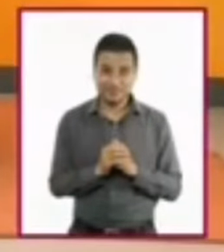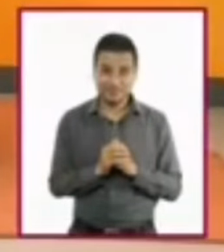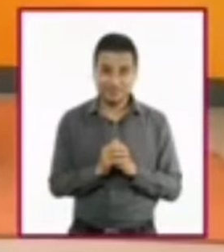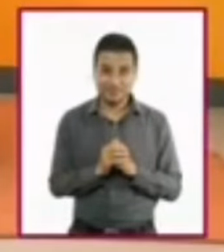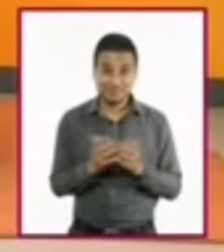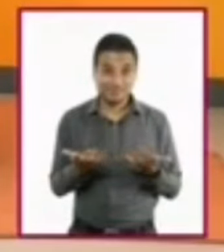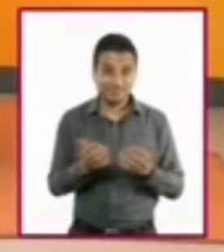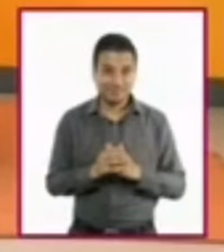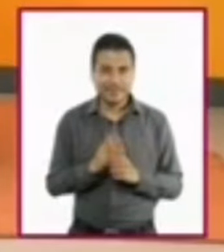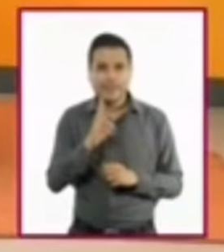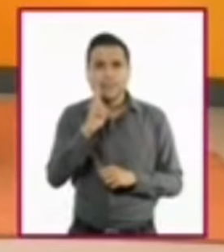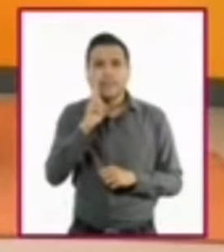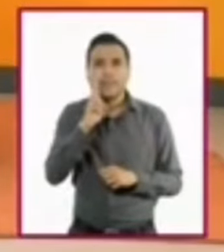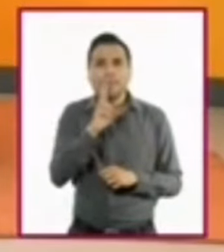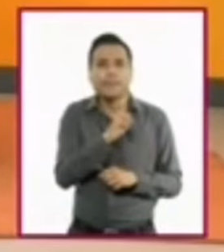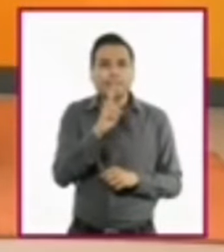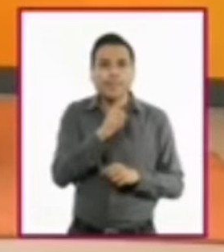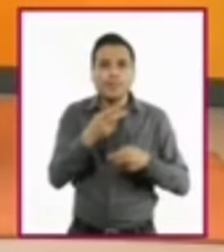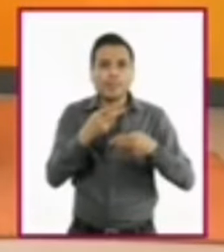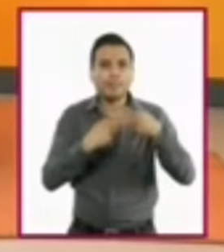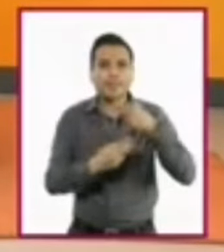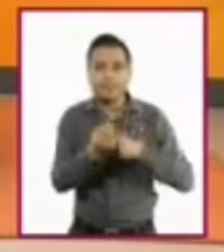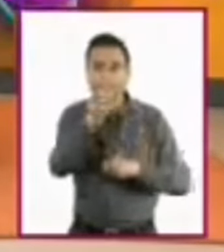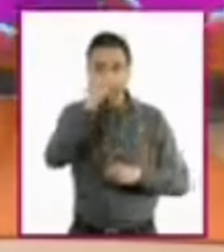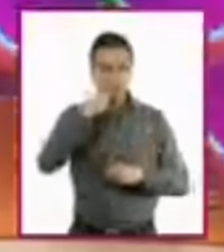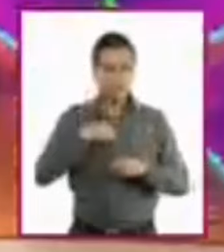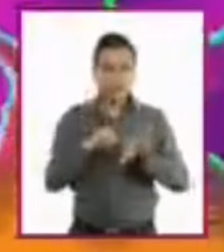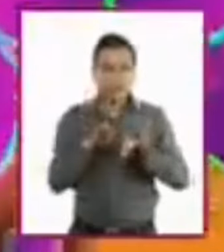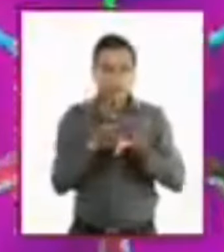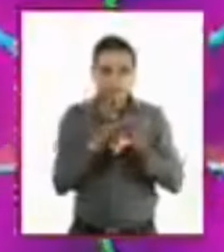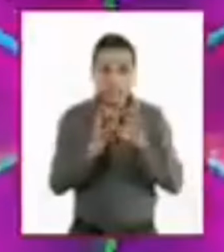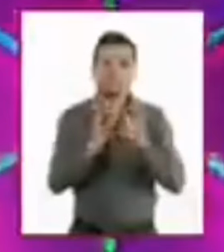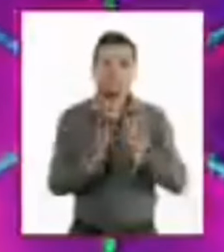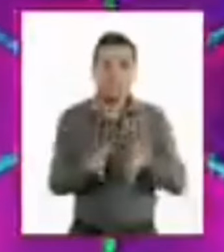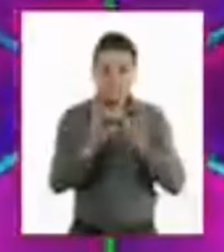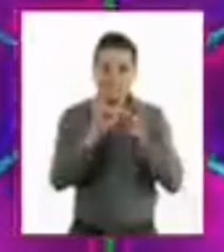éste llega a nuestras células para obtener energía.